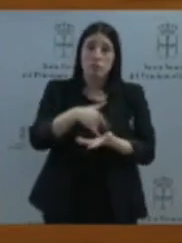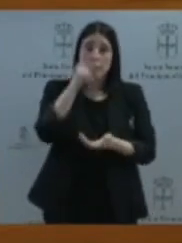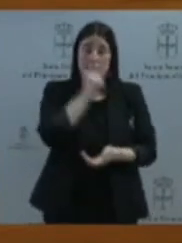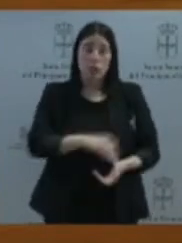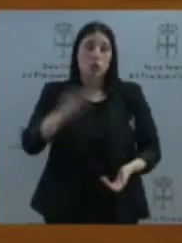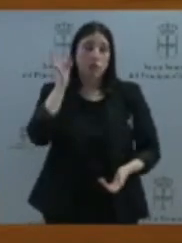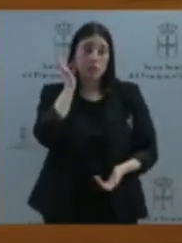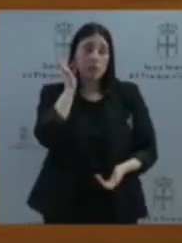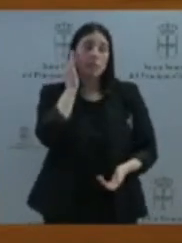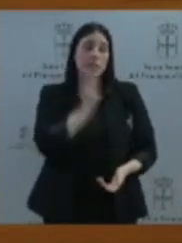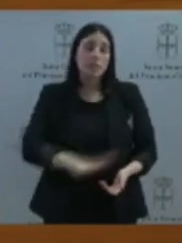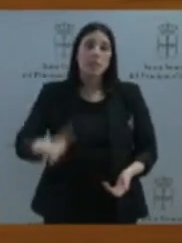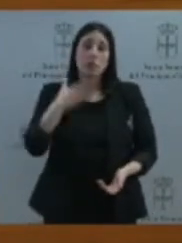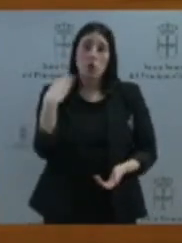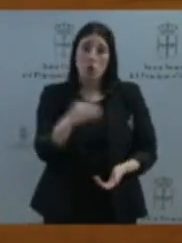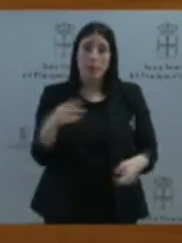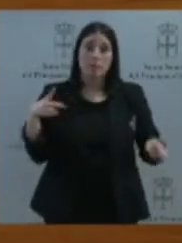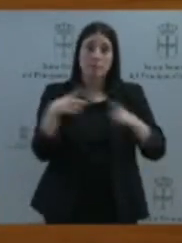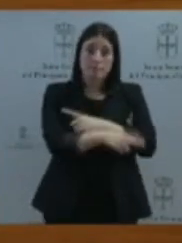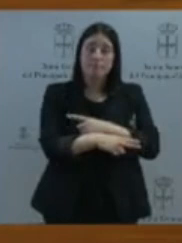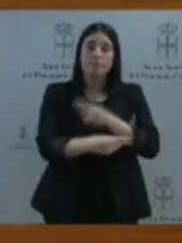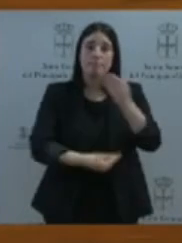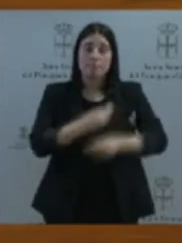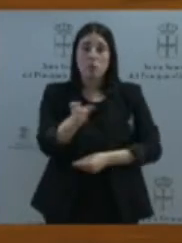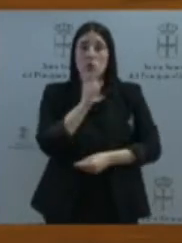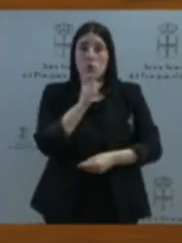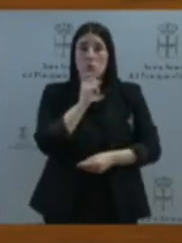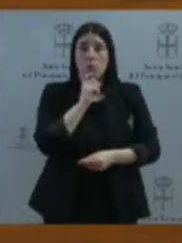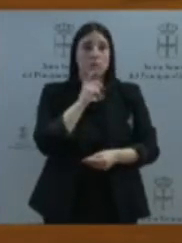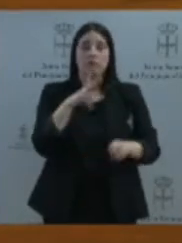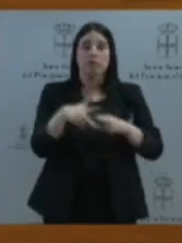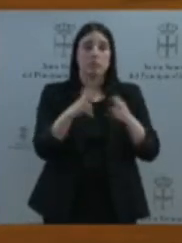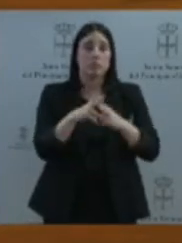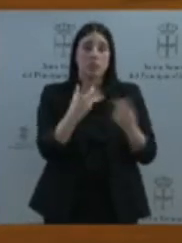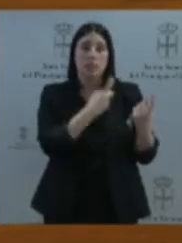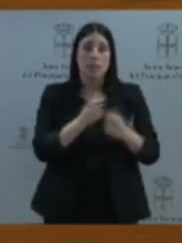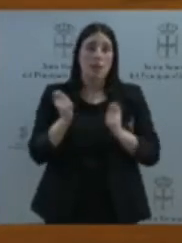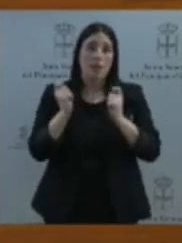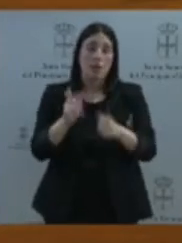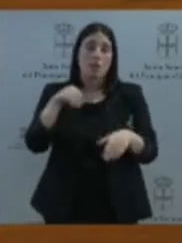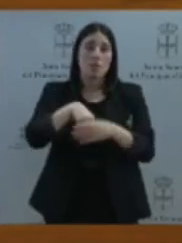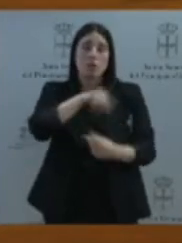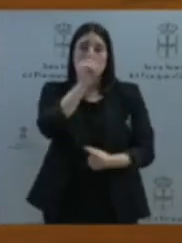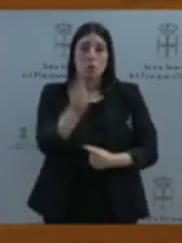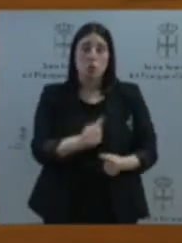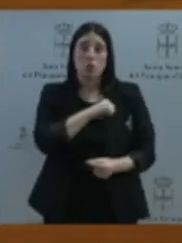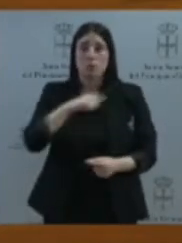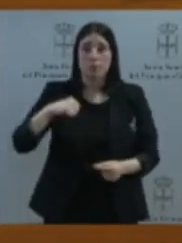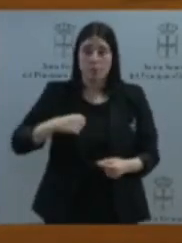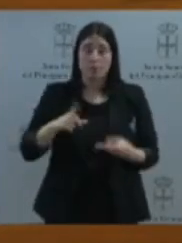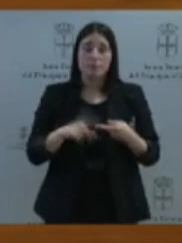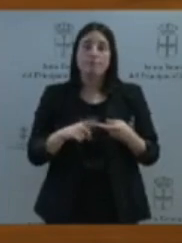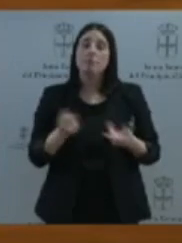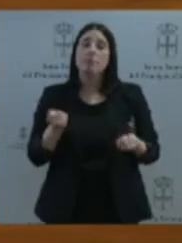fórmulas necesarias para que esta sea una inversión permanente en los presupuestos autonómicos, garantizar el acceso de la infancia vulnerable a